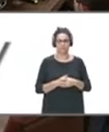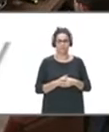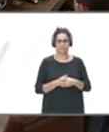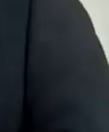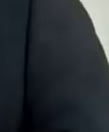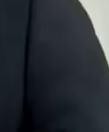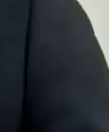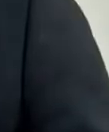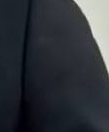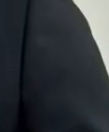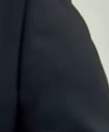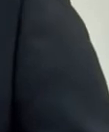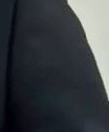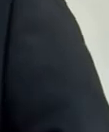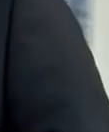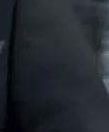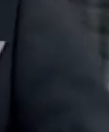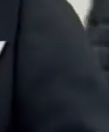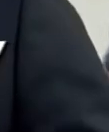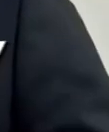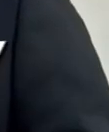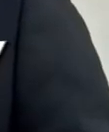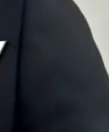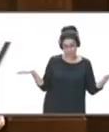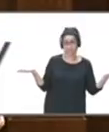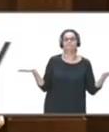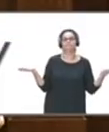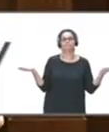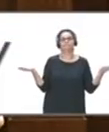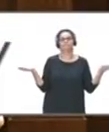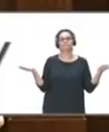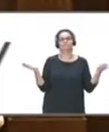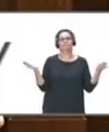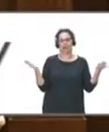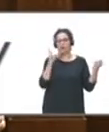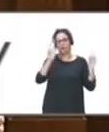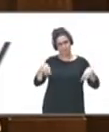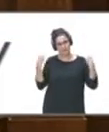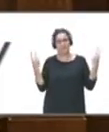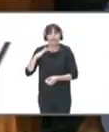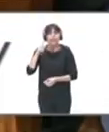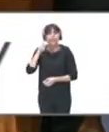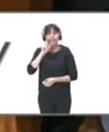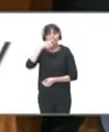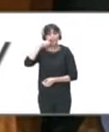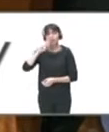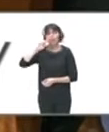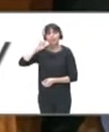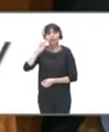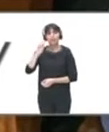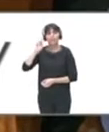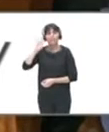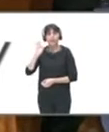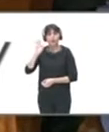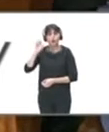calificativo o yo le he llevado rompe pacto además de esta etiqueta se refirió al mandatario nacionalista como un presidente débil por su minoría